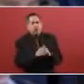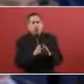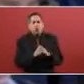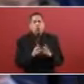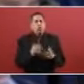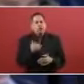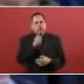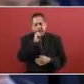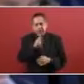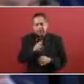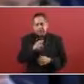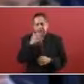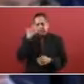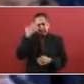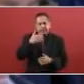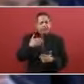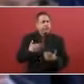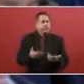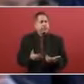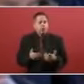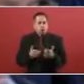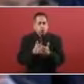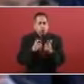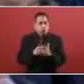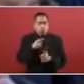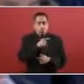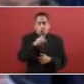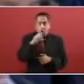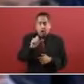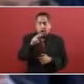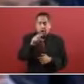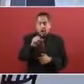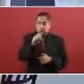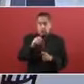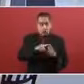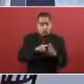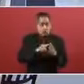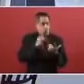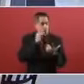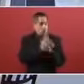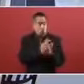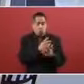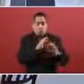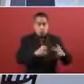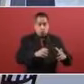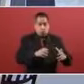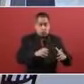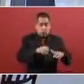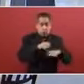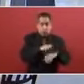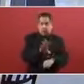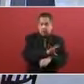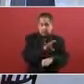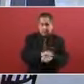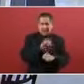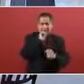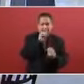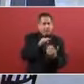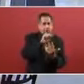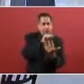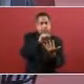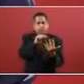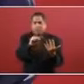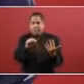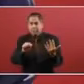por otro lado, también saber, Grupo Carso pues no solo tiene inversiones en la materia eléctrica, sino en